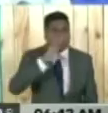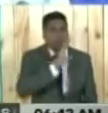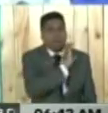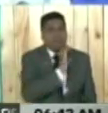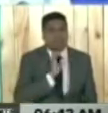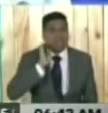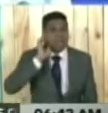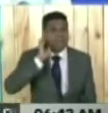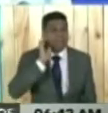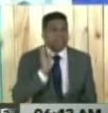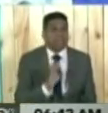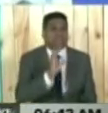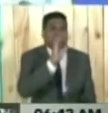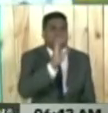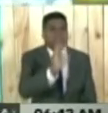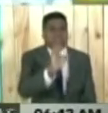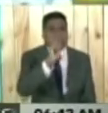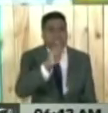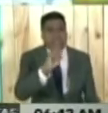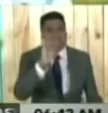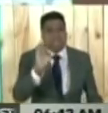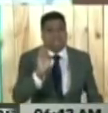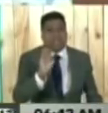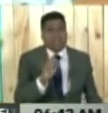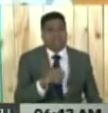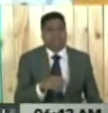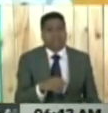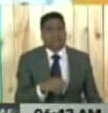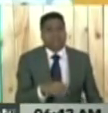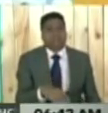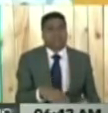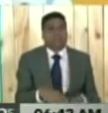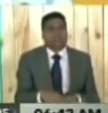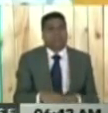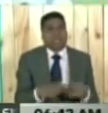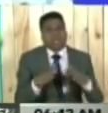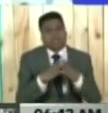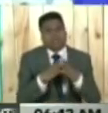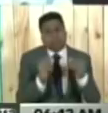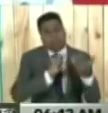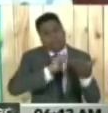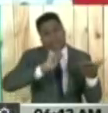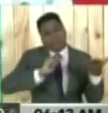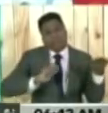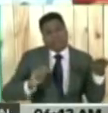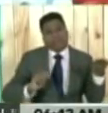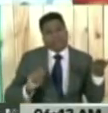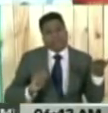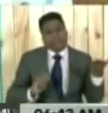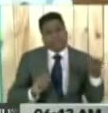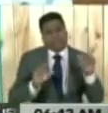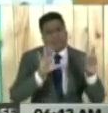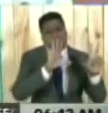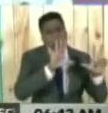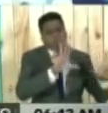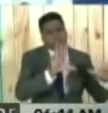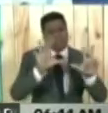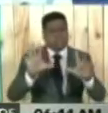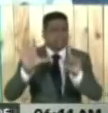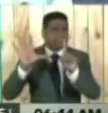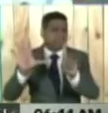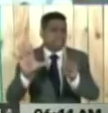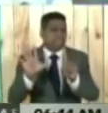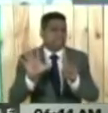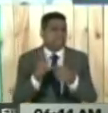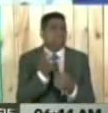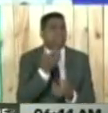dejado de entregar al CNE casi 800.000 firmas, porque no les había dado tiempo de auditarlas. O sea que en teoría, entre las que auditaron, que estaba la